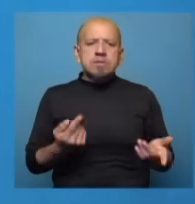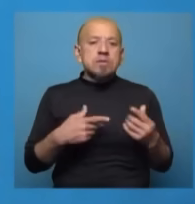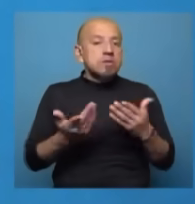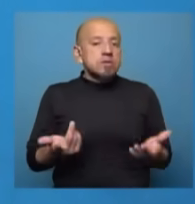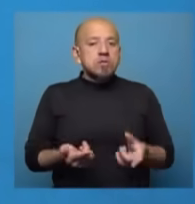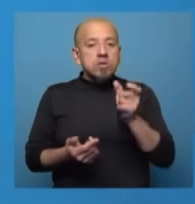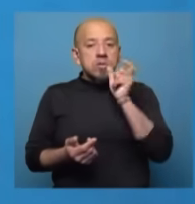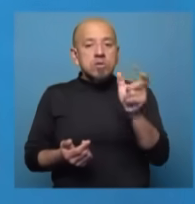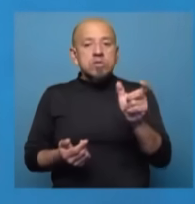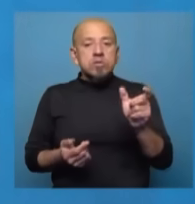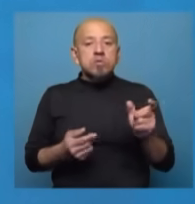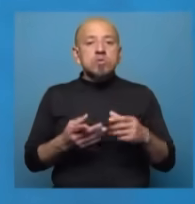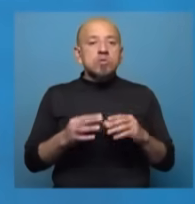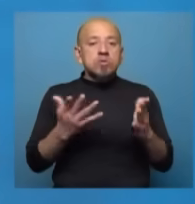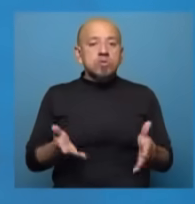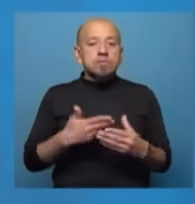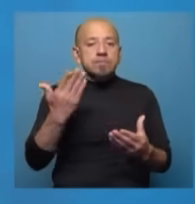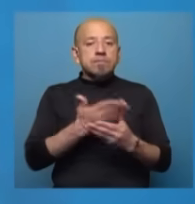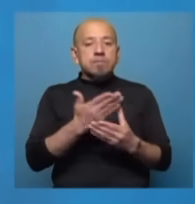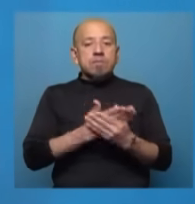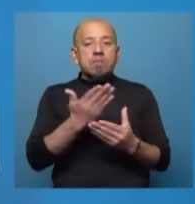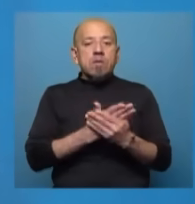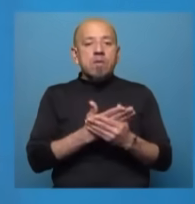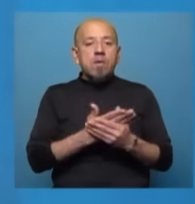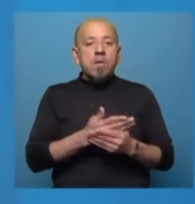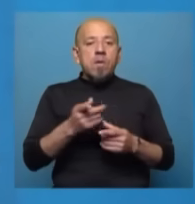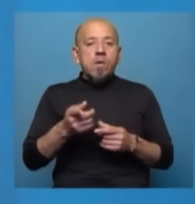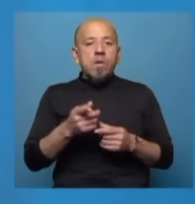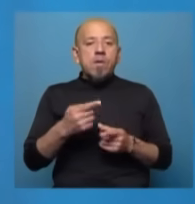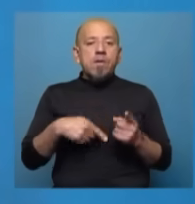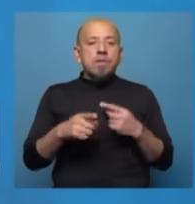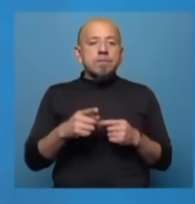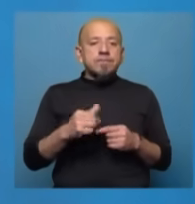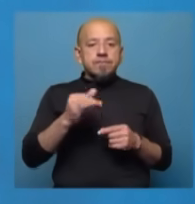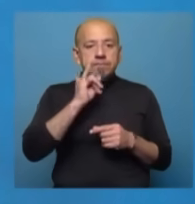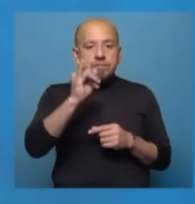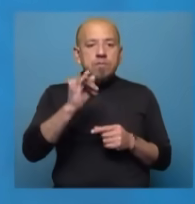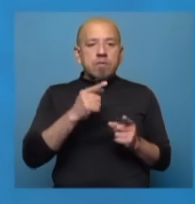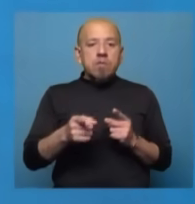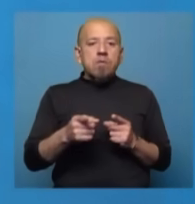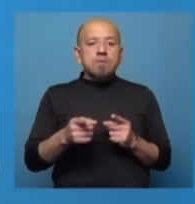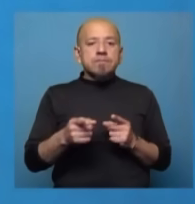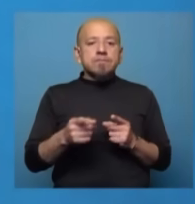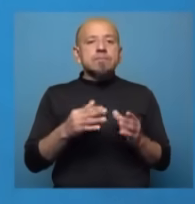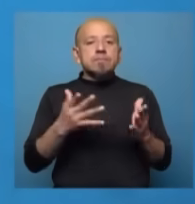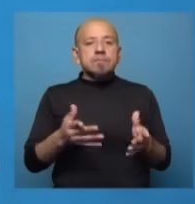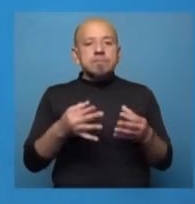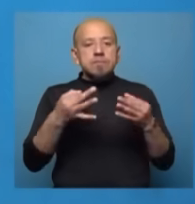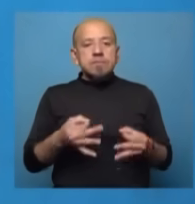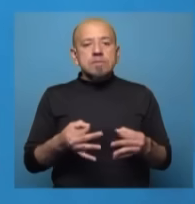fundamento no solo por el archivo en el consejo que fue en el lugar de la facultad donde hicieron la denuncia sino también y